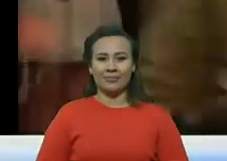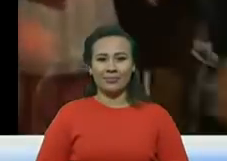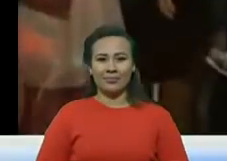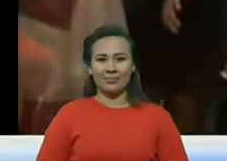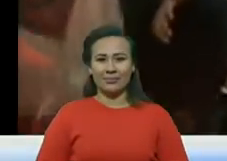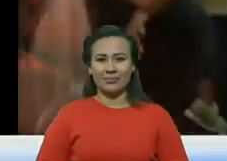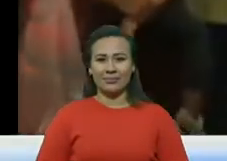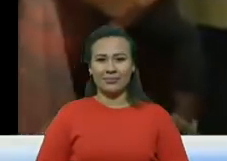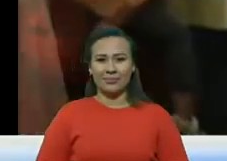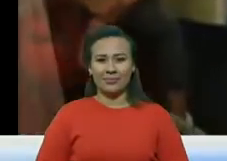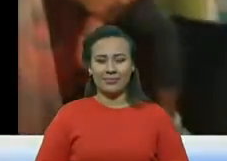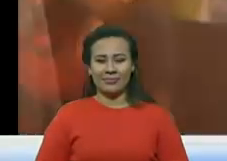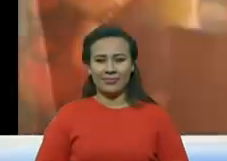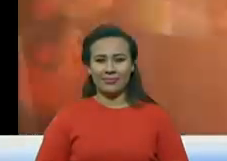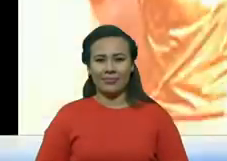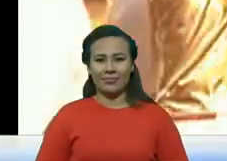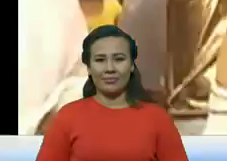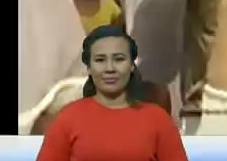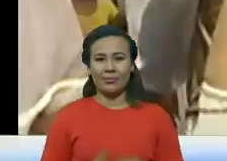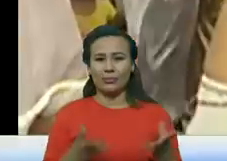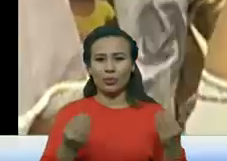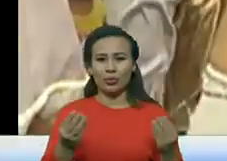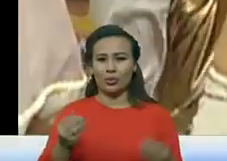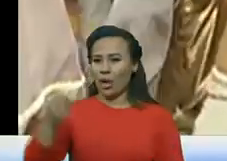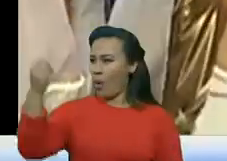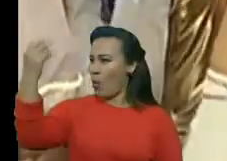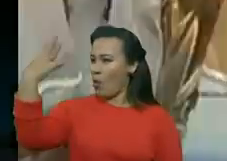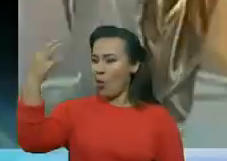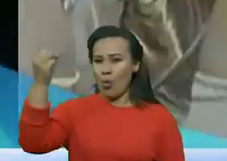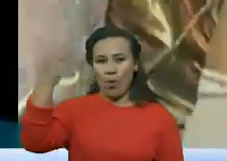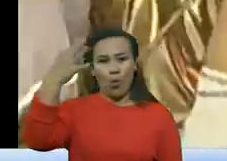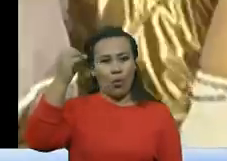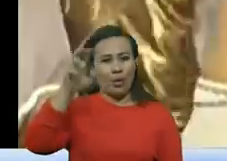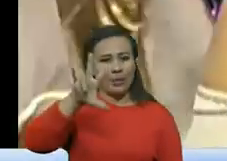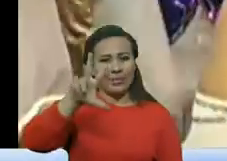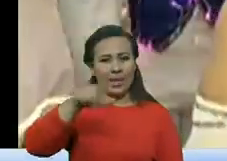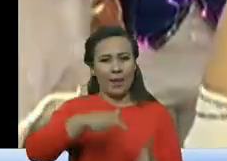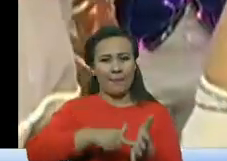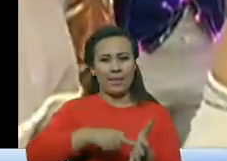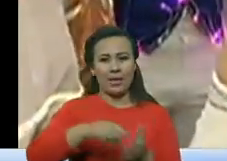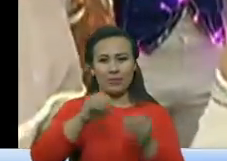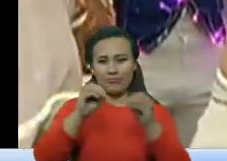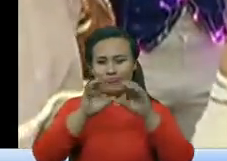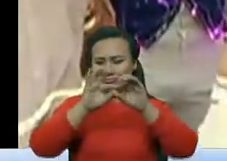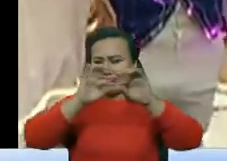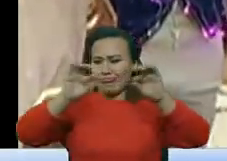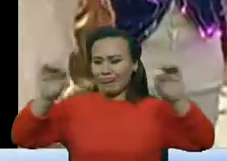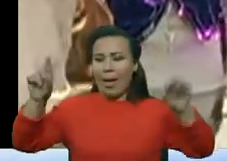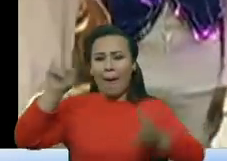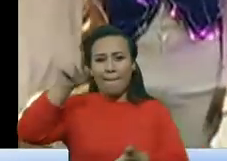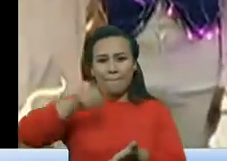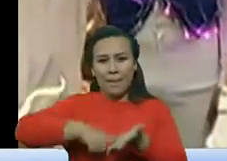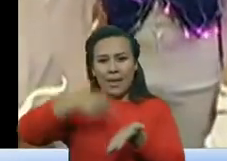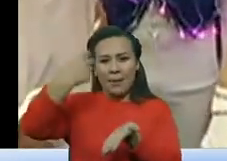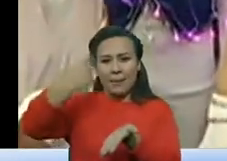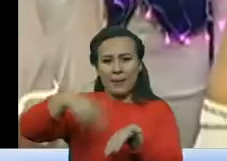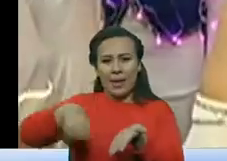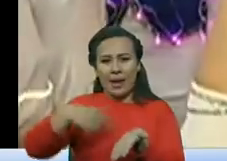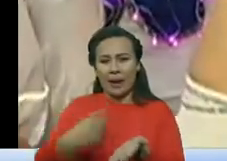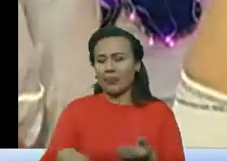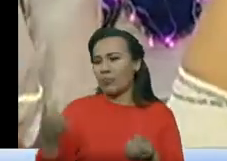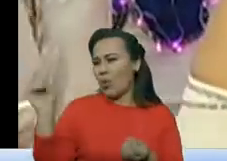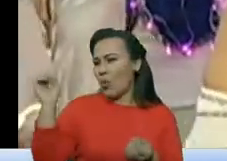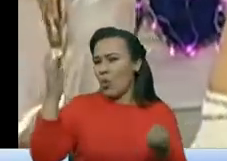con 135.000 luces LED, 3.000 metros de manguera, 1.000 bailarines con comparsas